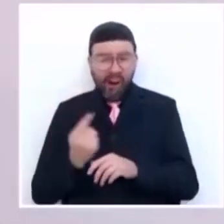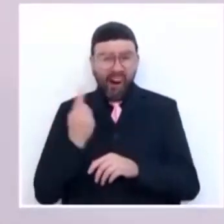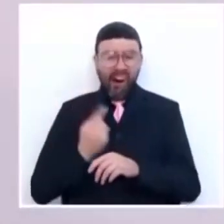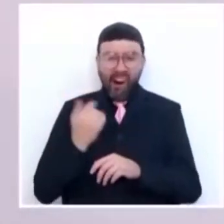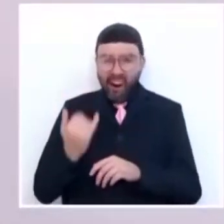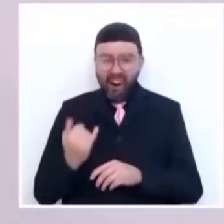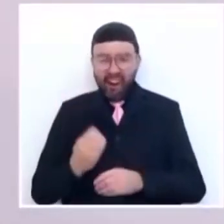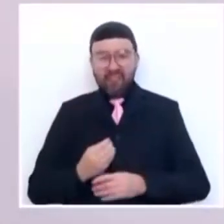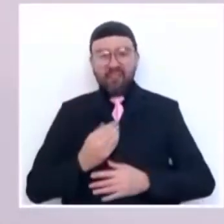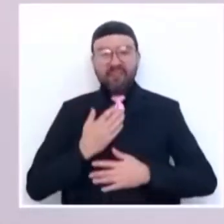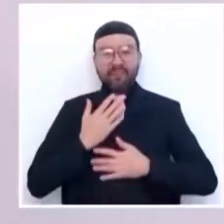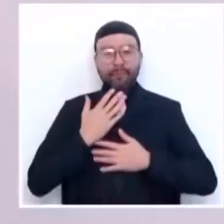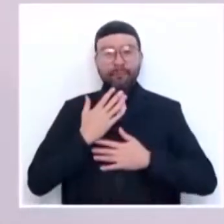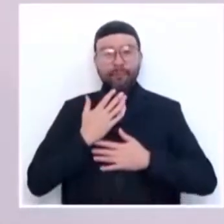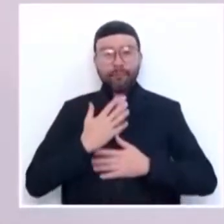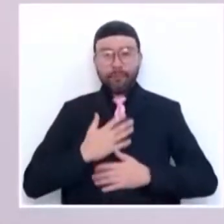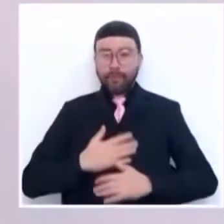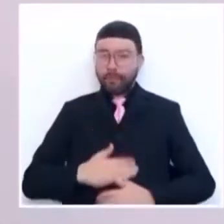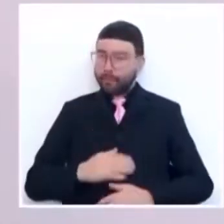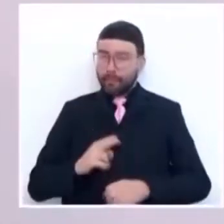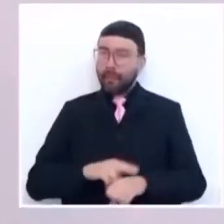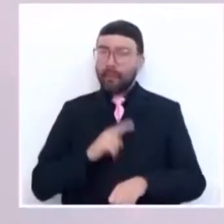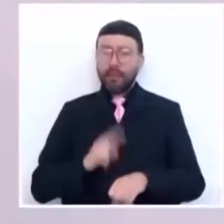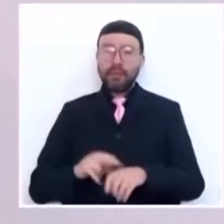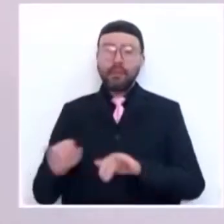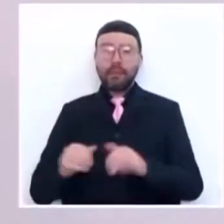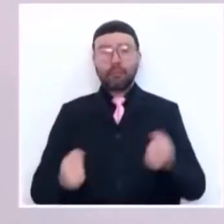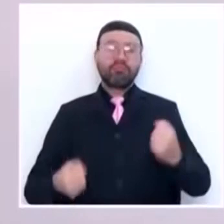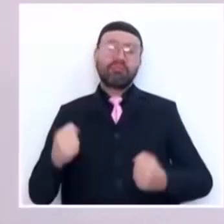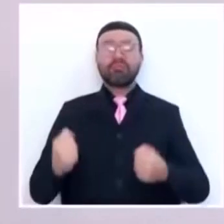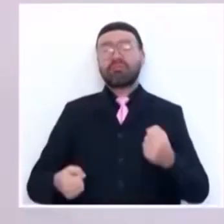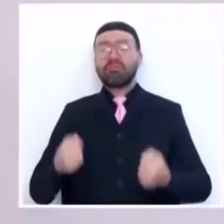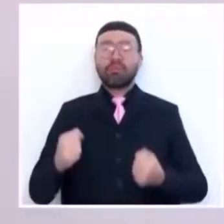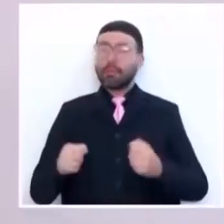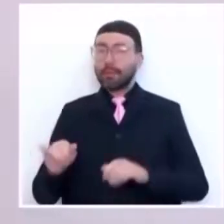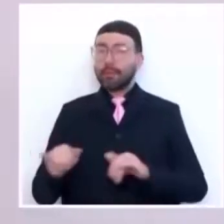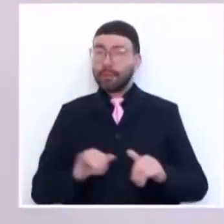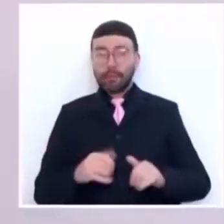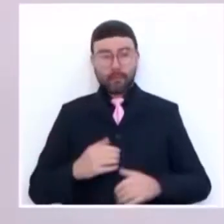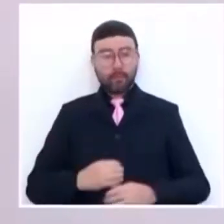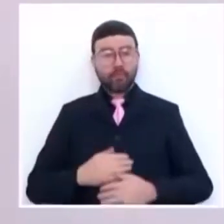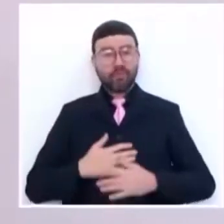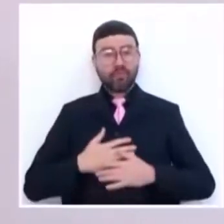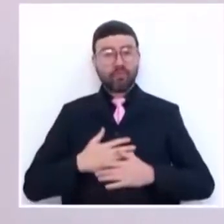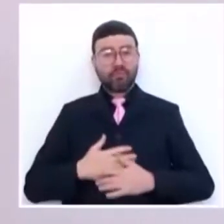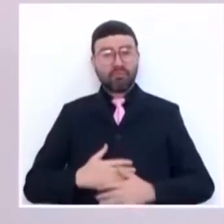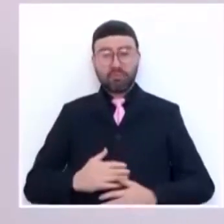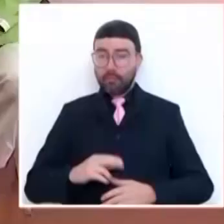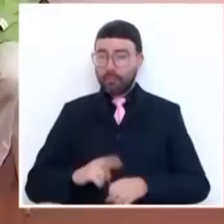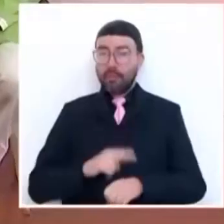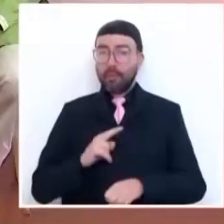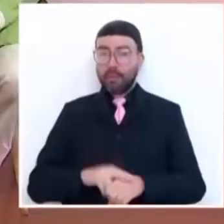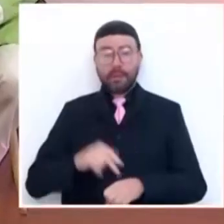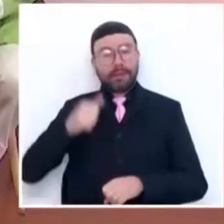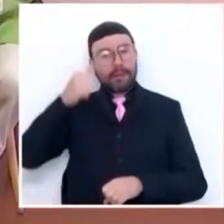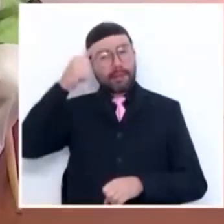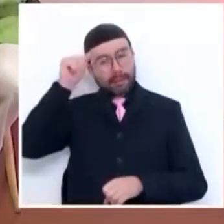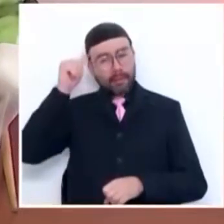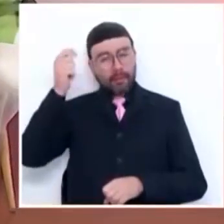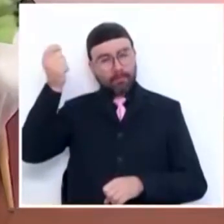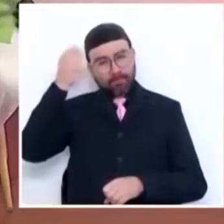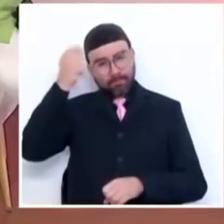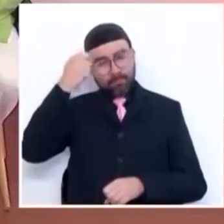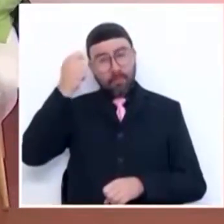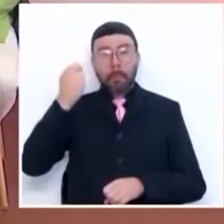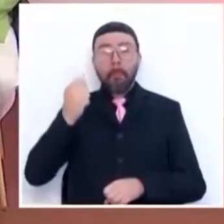saludable se vuelva natural, como manejar carro, o sea, que tú respires correctamente. En que la recordemos, porque